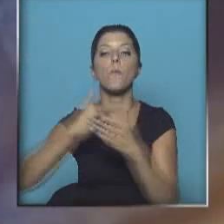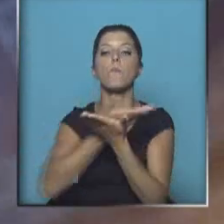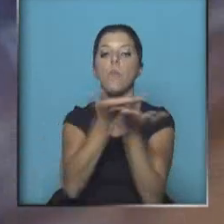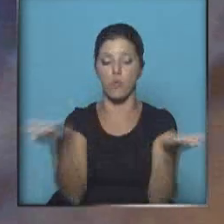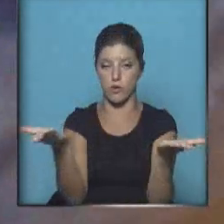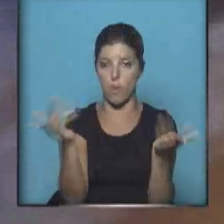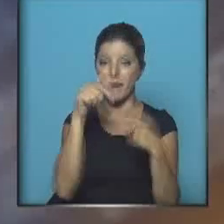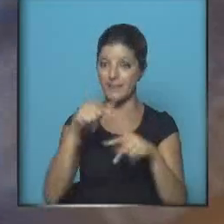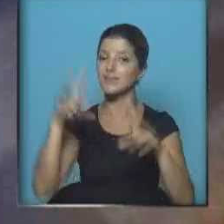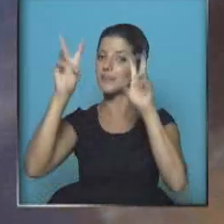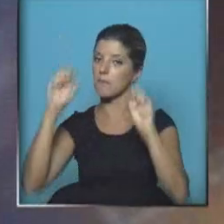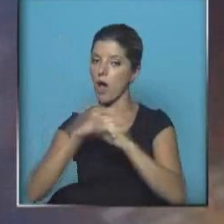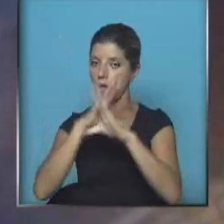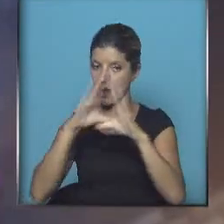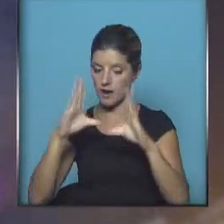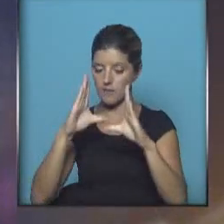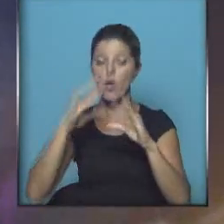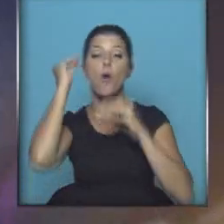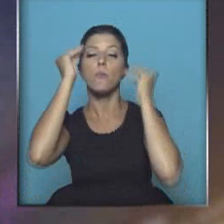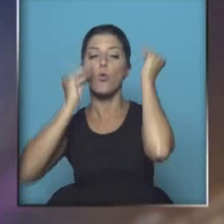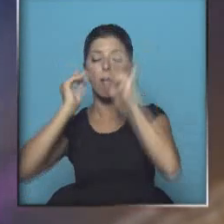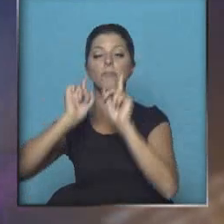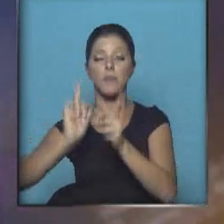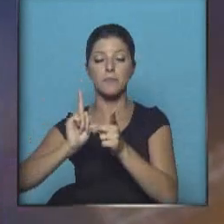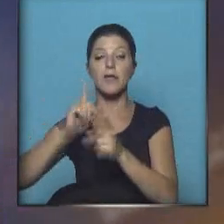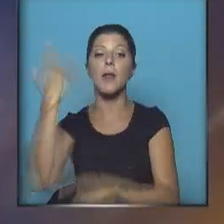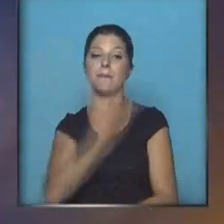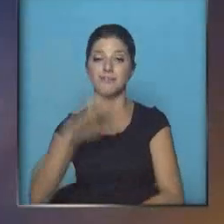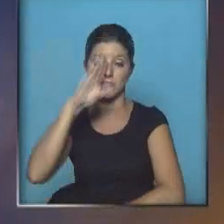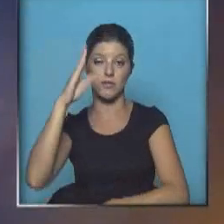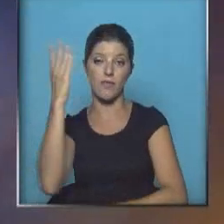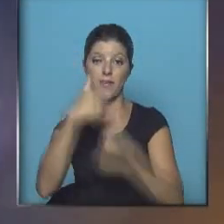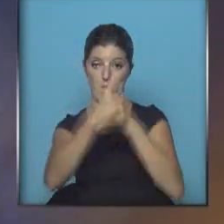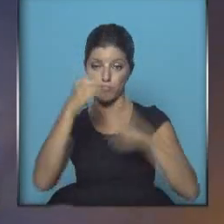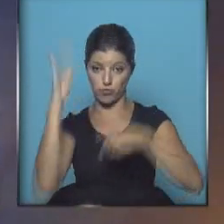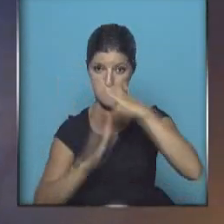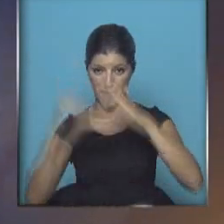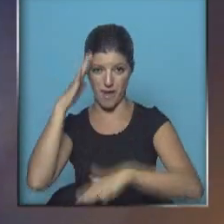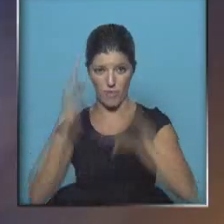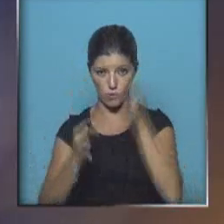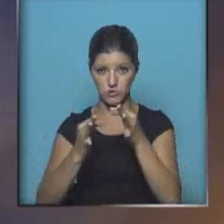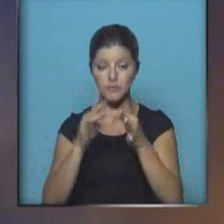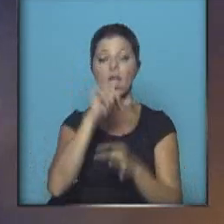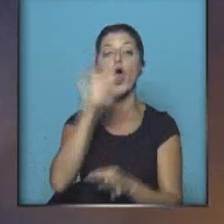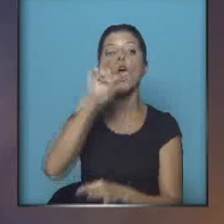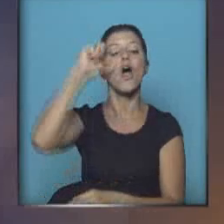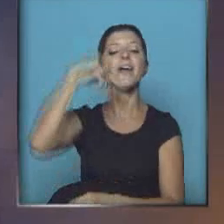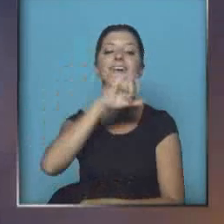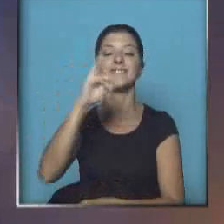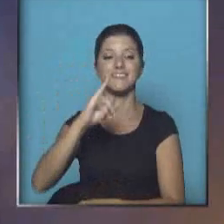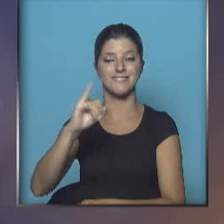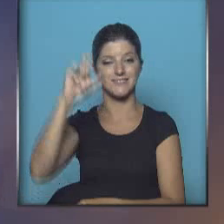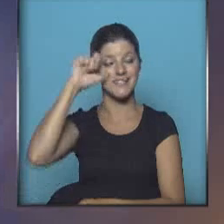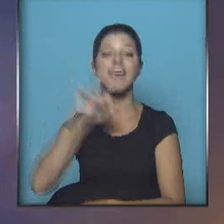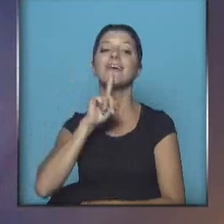esclarecer el hecho. Preocupado por el hecho, el presidente de la Corte Suprema de Justicia, Ricardo Lorenzetti, se reunió con el decano del Cuerpo Médico Forense